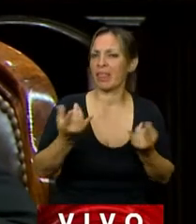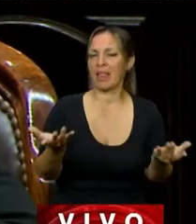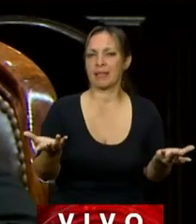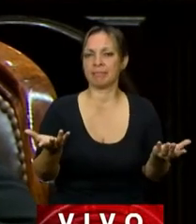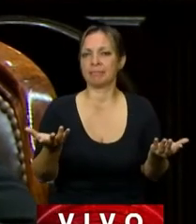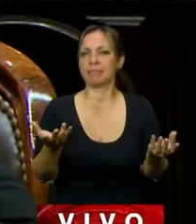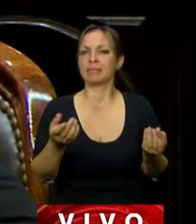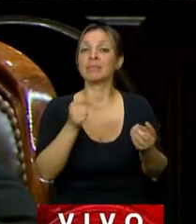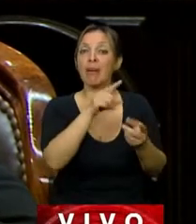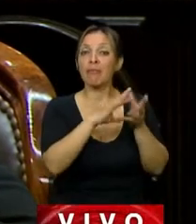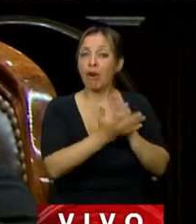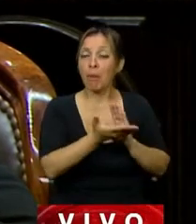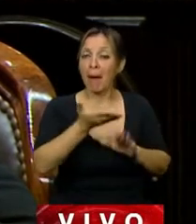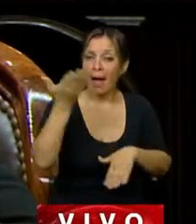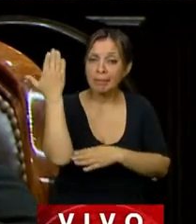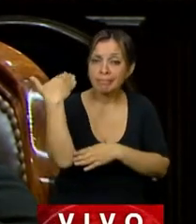Mucho de ello,